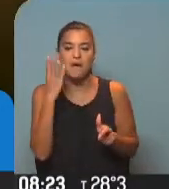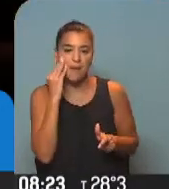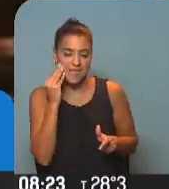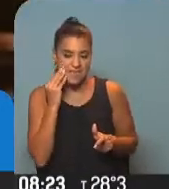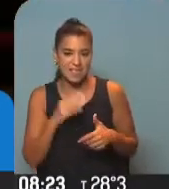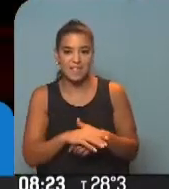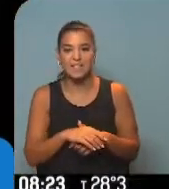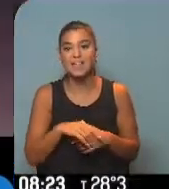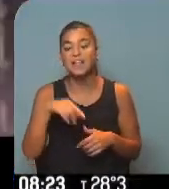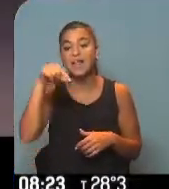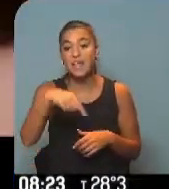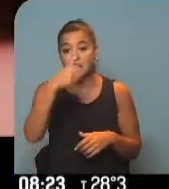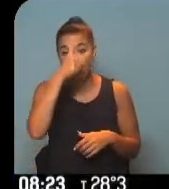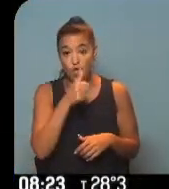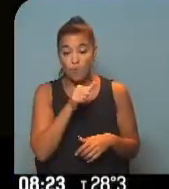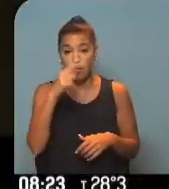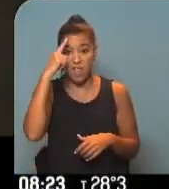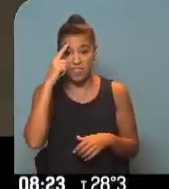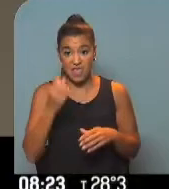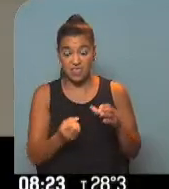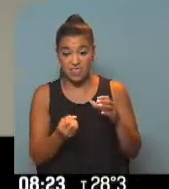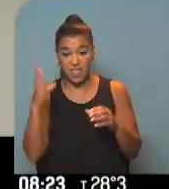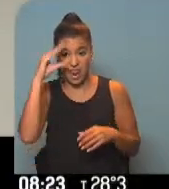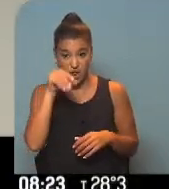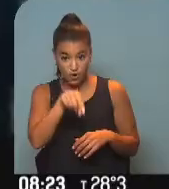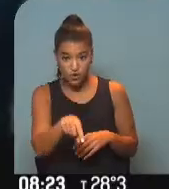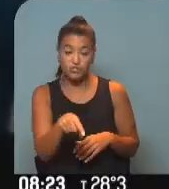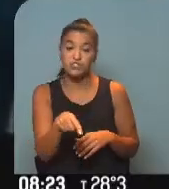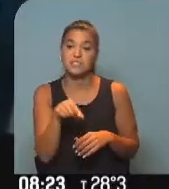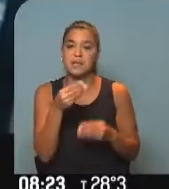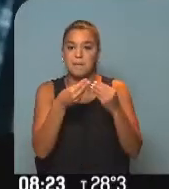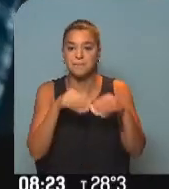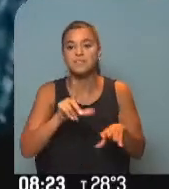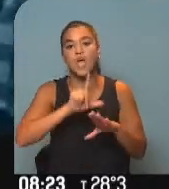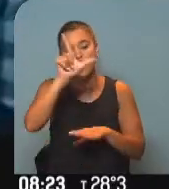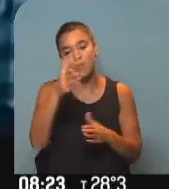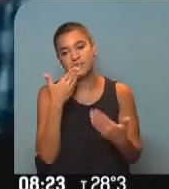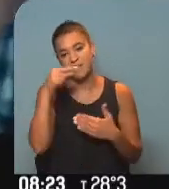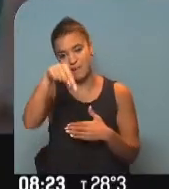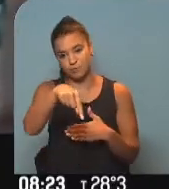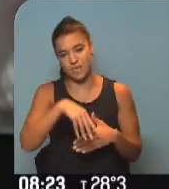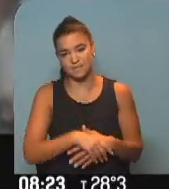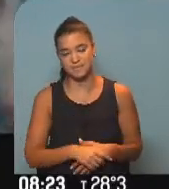entonces, a partir de las 22, se develarán todas estas incógnitas y el lunes las estaremos hablando acá.